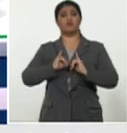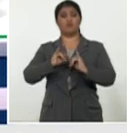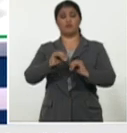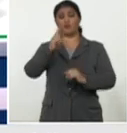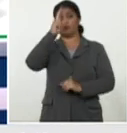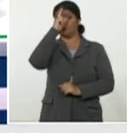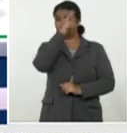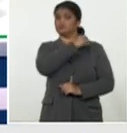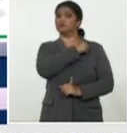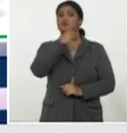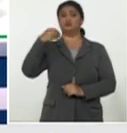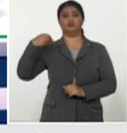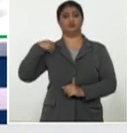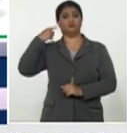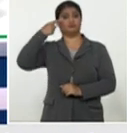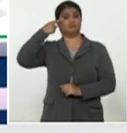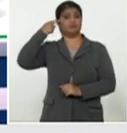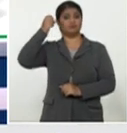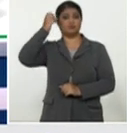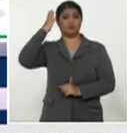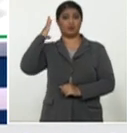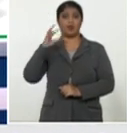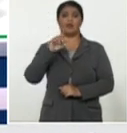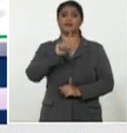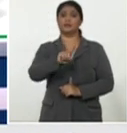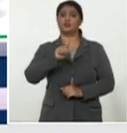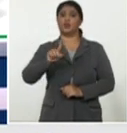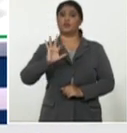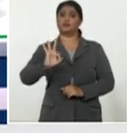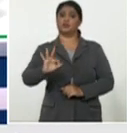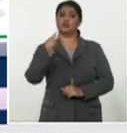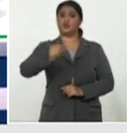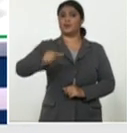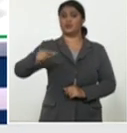el experto. 118 cubanos se reportan hoy en